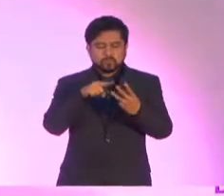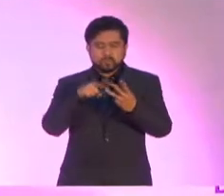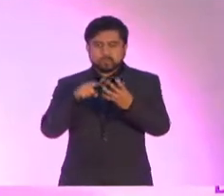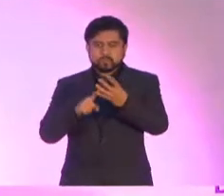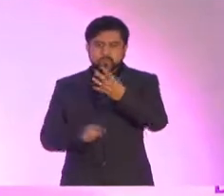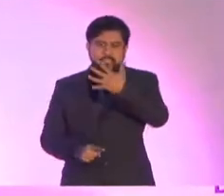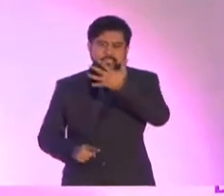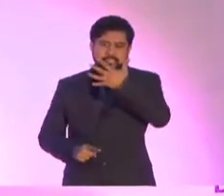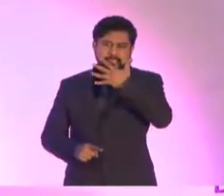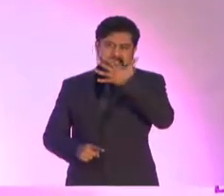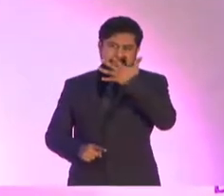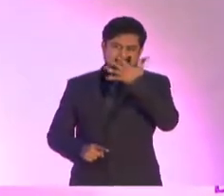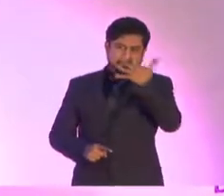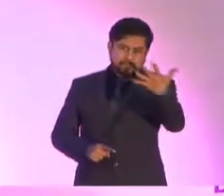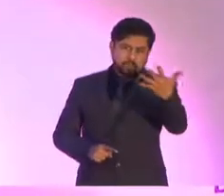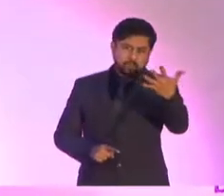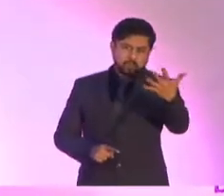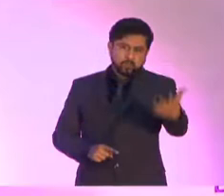Calavera.